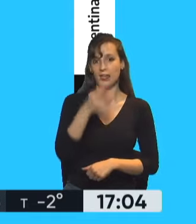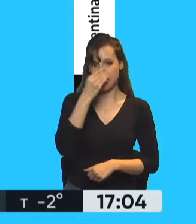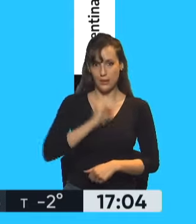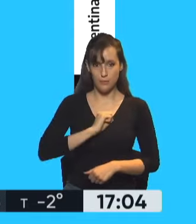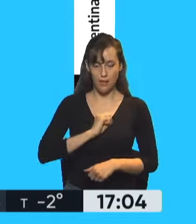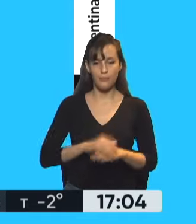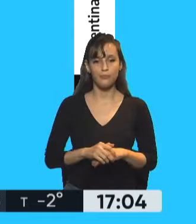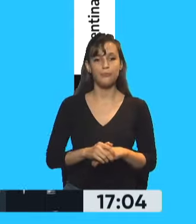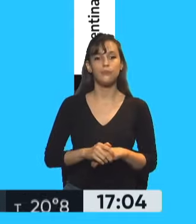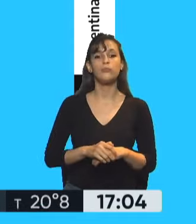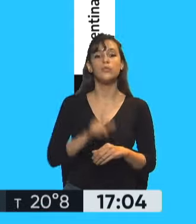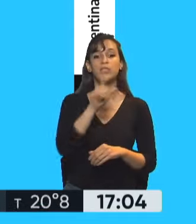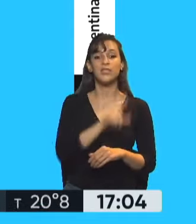/salud/vacunas/antigripal, línea 120 o al